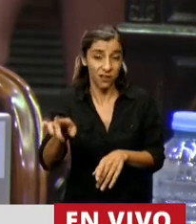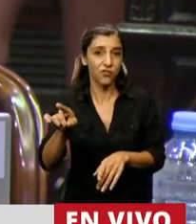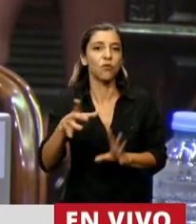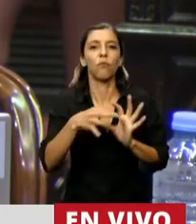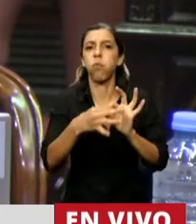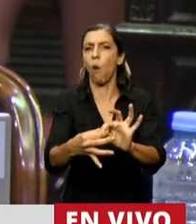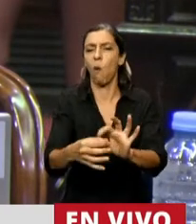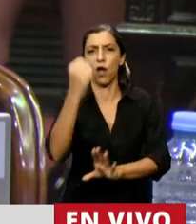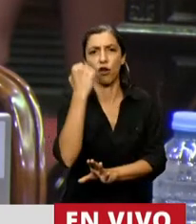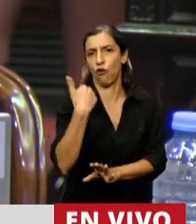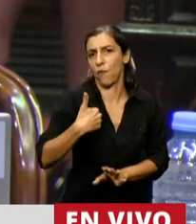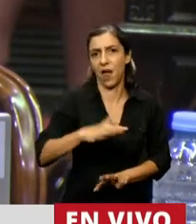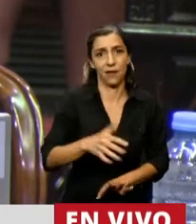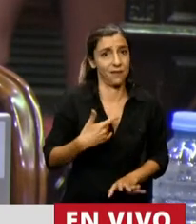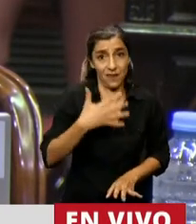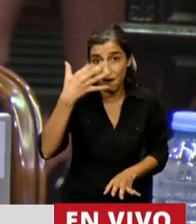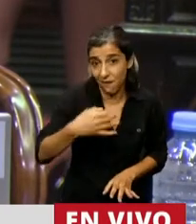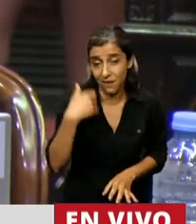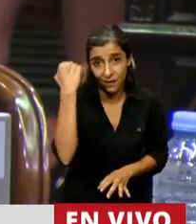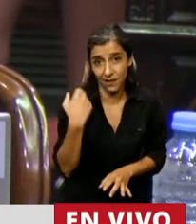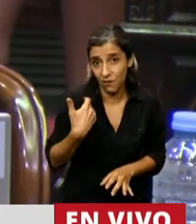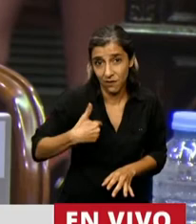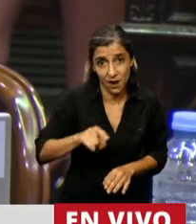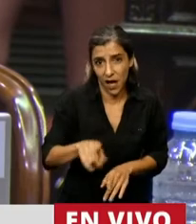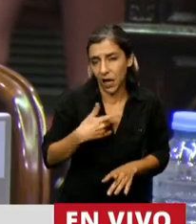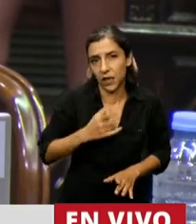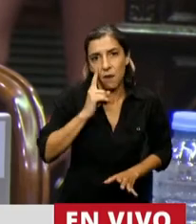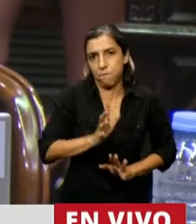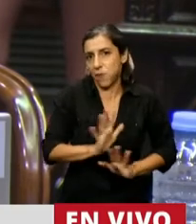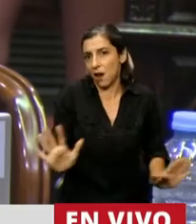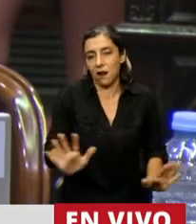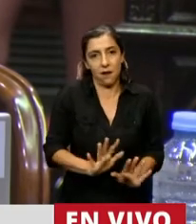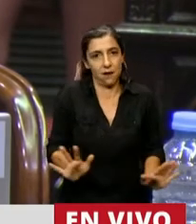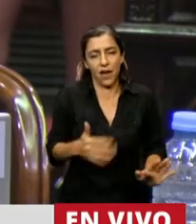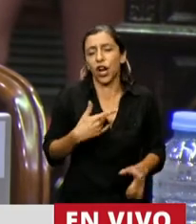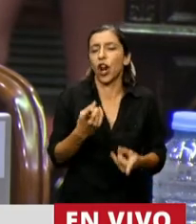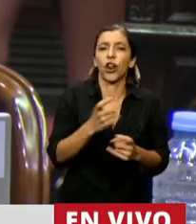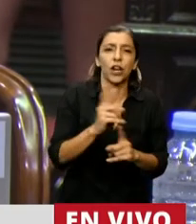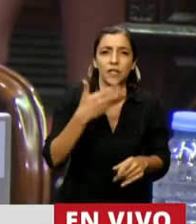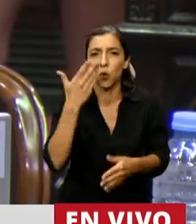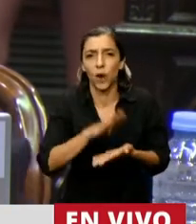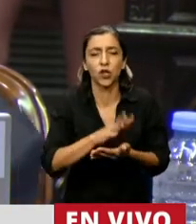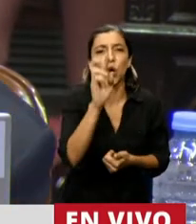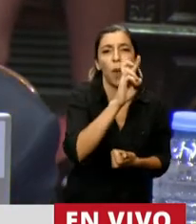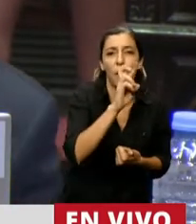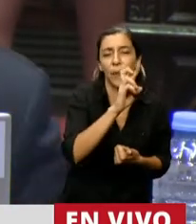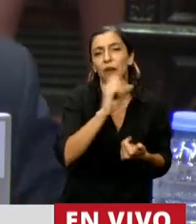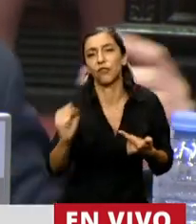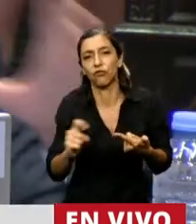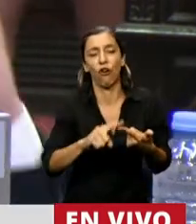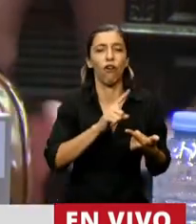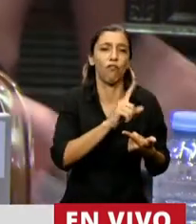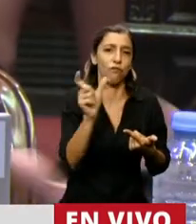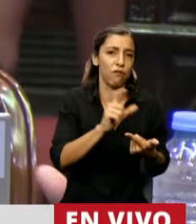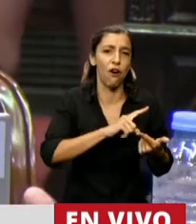riesgosa no es mucho no hace falta hablar de la brecha cambiaria del riesgo-país del déficit de la